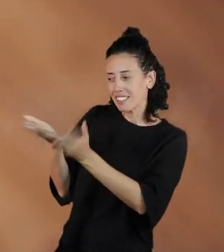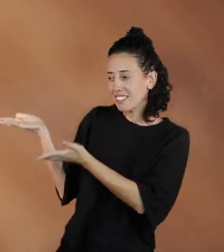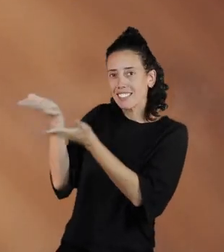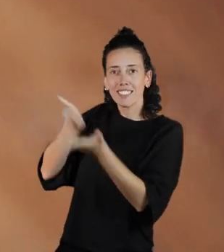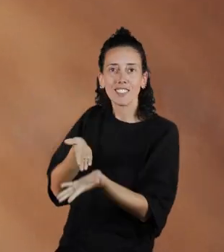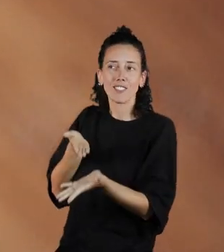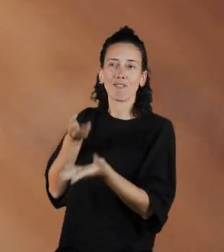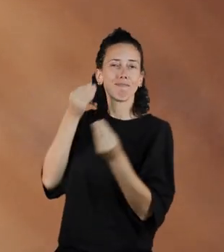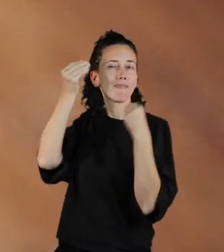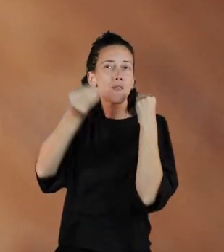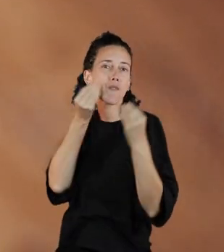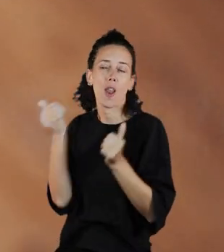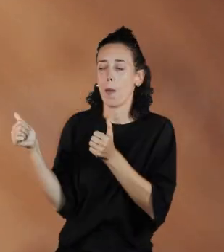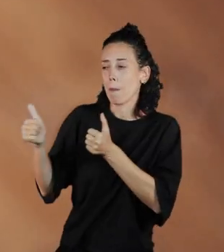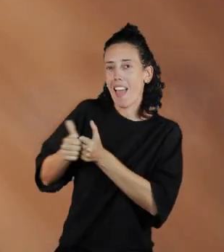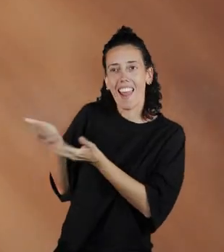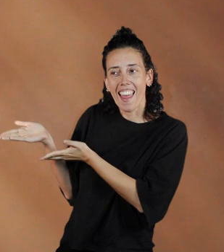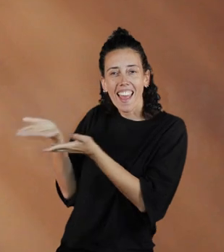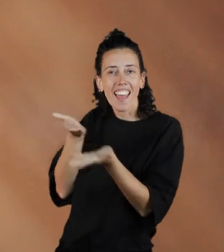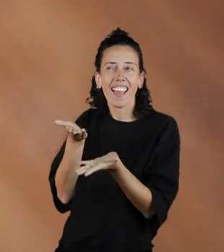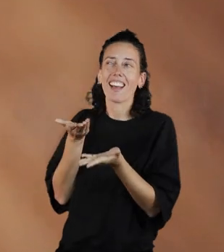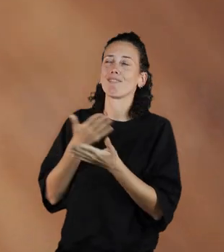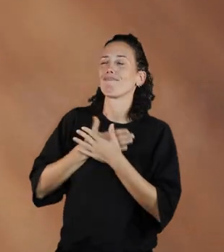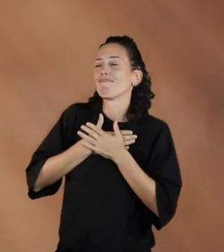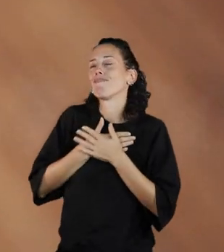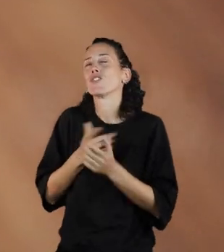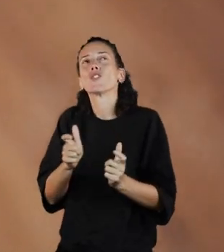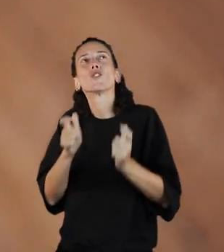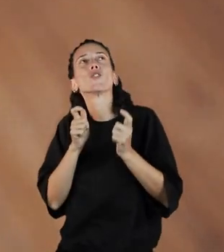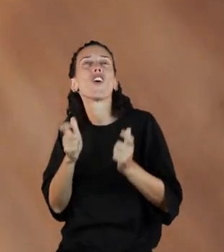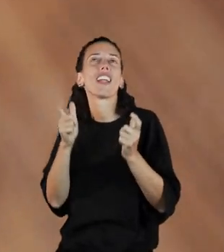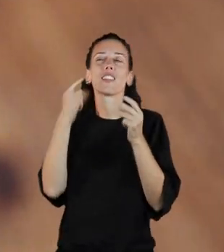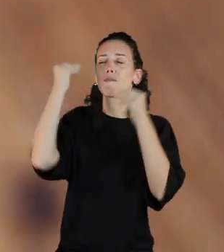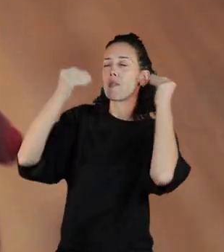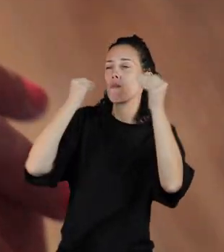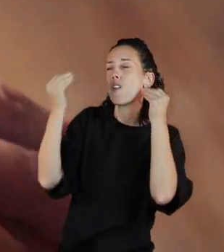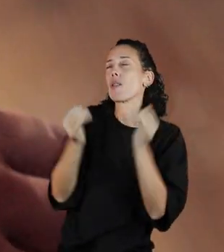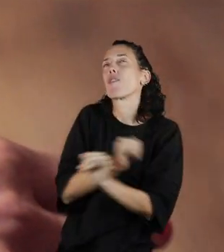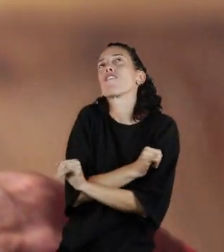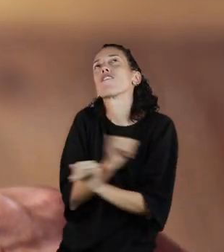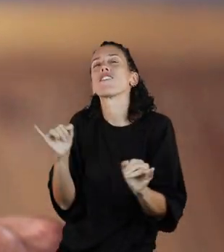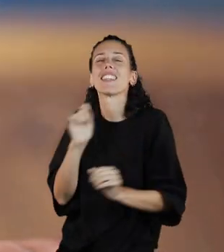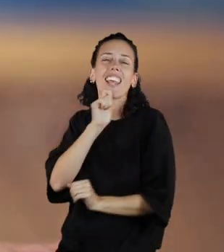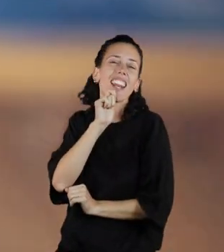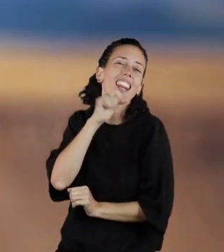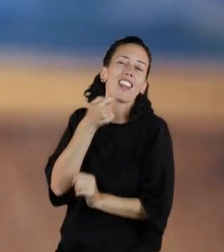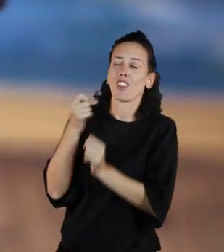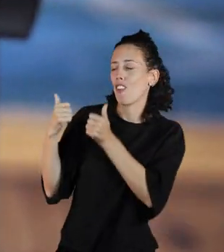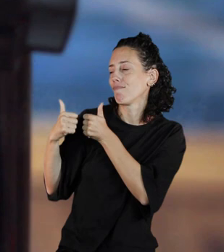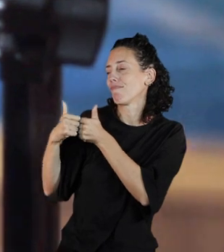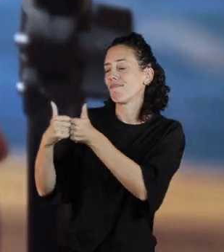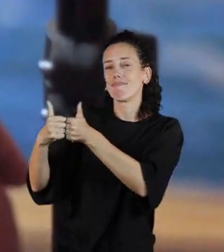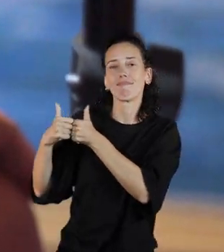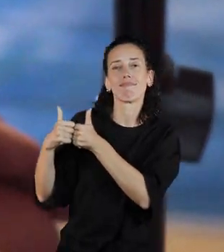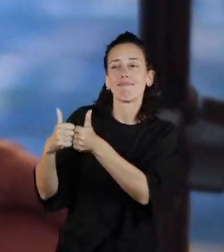presento, él es mi pareja, me enamoré, por fin me enamoré y qué lindo